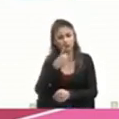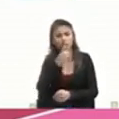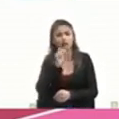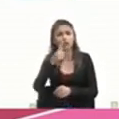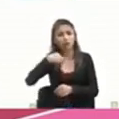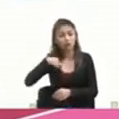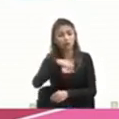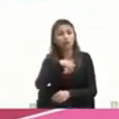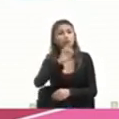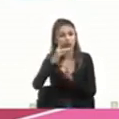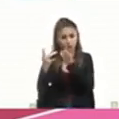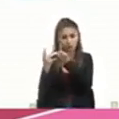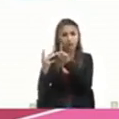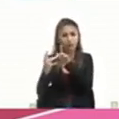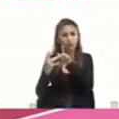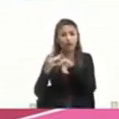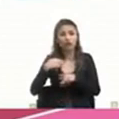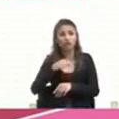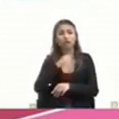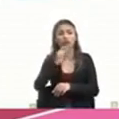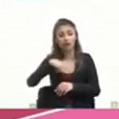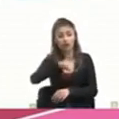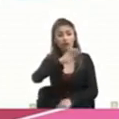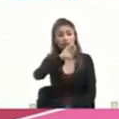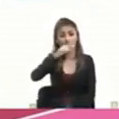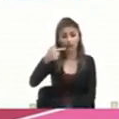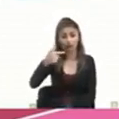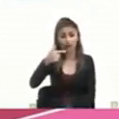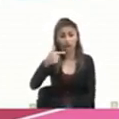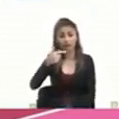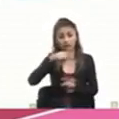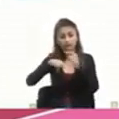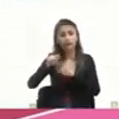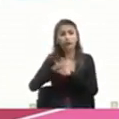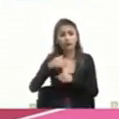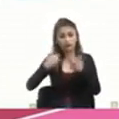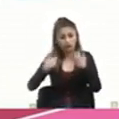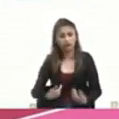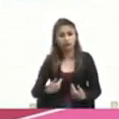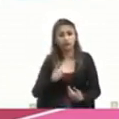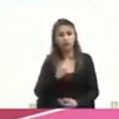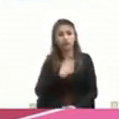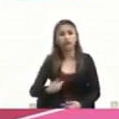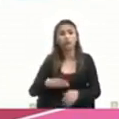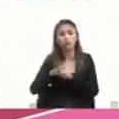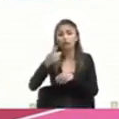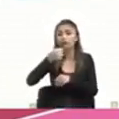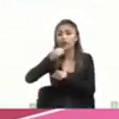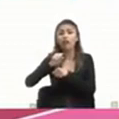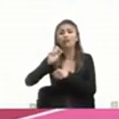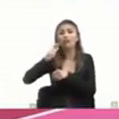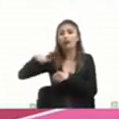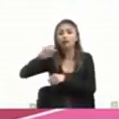nosotros hemos estado en contacto. Nosotros me refiero al Instituto Electoral del Estado de Guanajuato por medio de su servidor con la Secretaría de Salud del Estado,